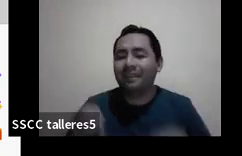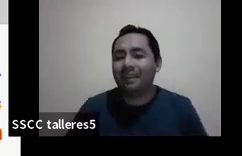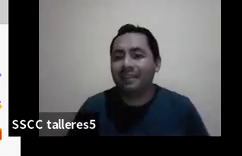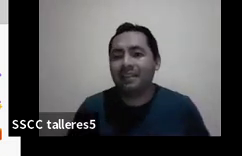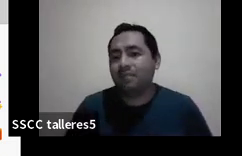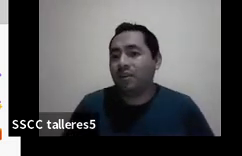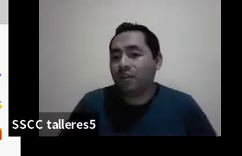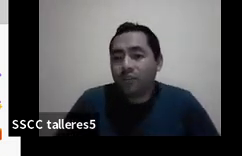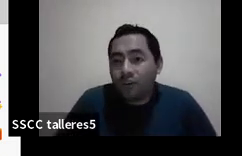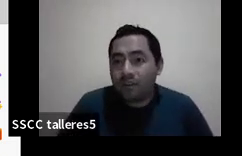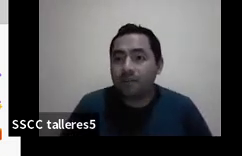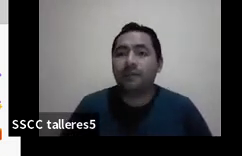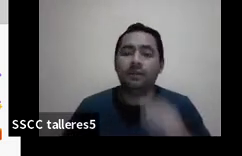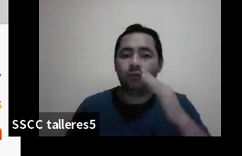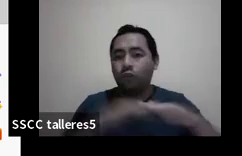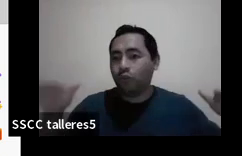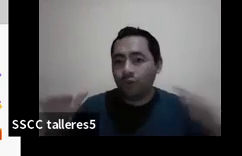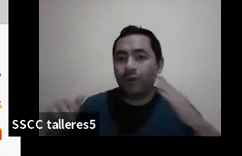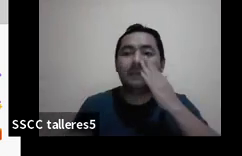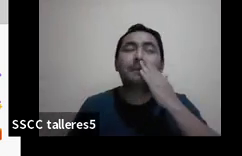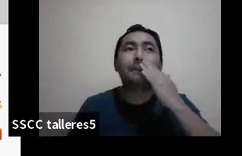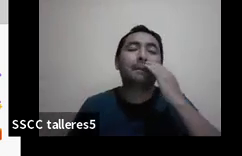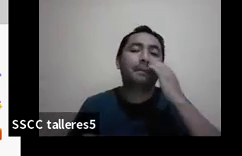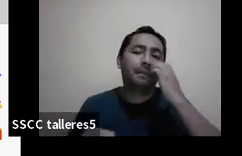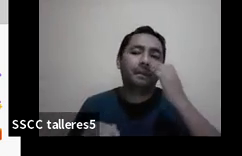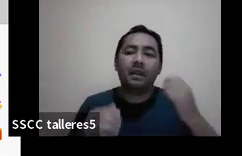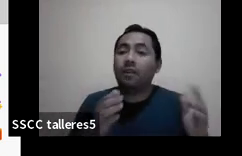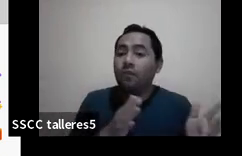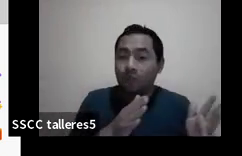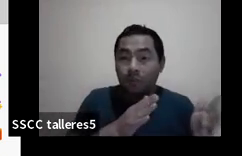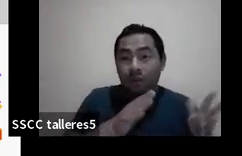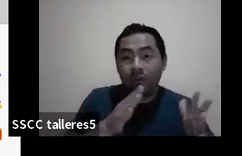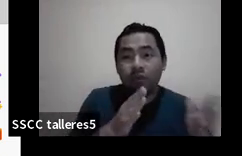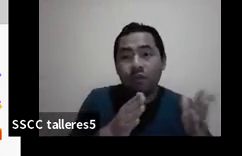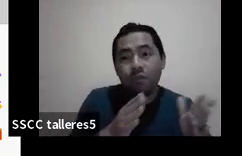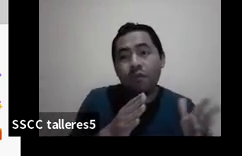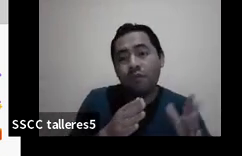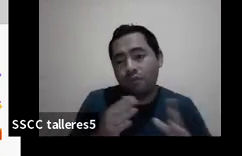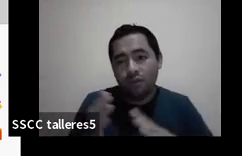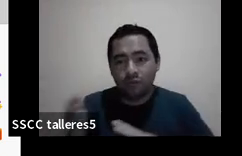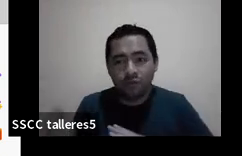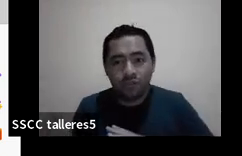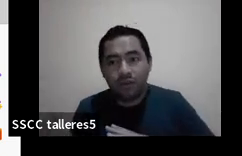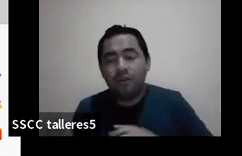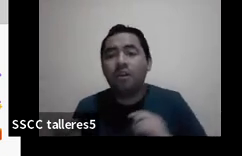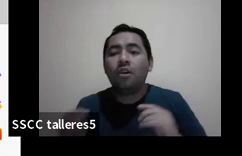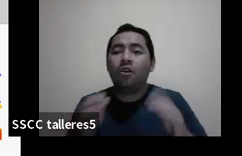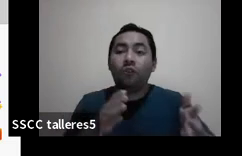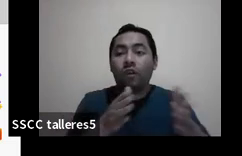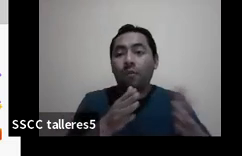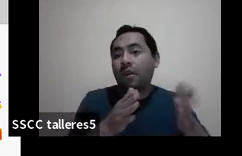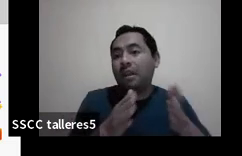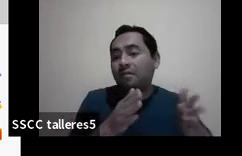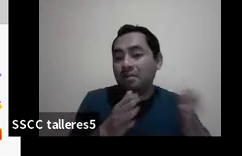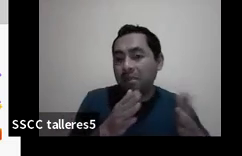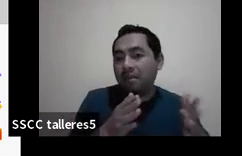diferentes características de personas sordas. ¿Ya? Entonces, no todos son iguales. Hay algunos que pueden escuchar un poco y otros que no.